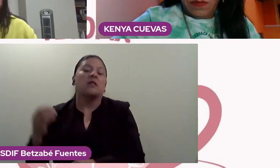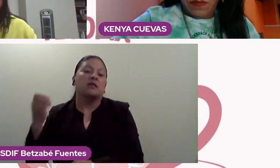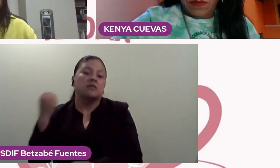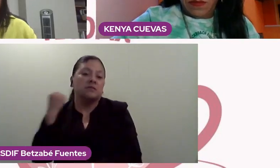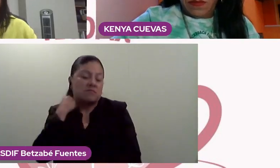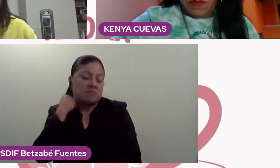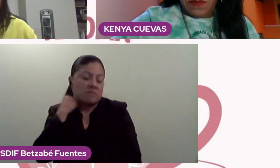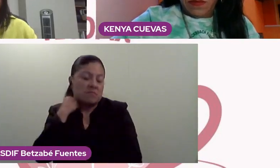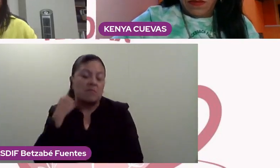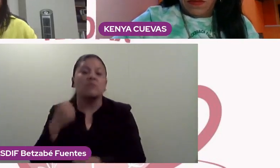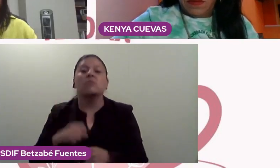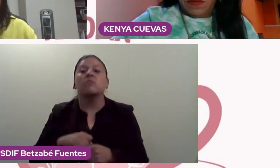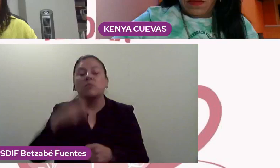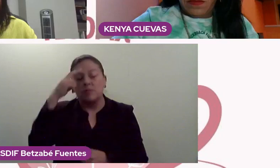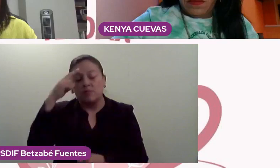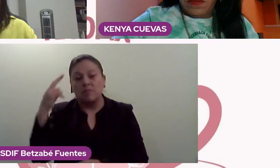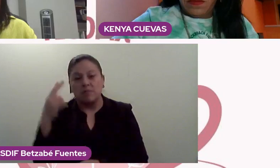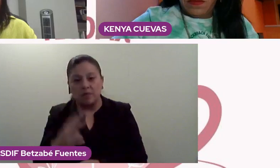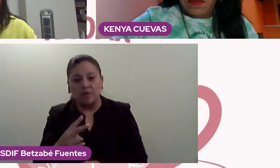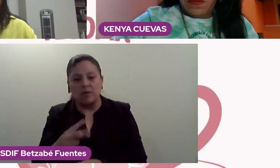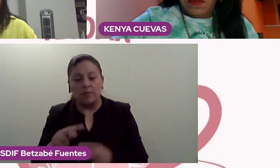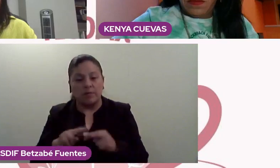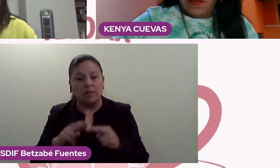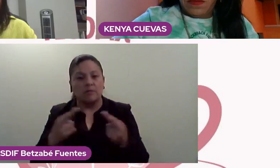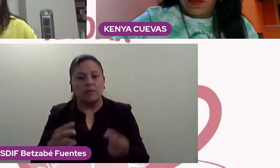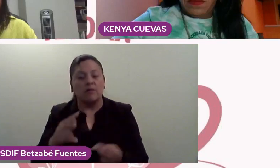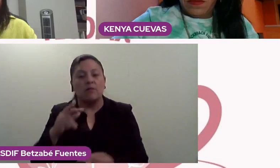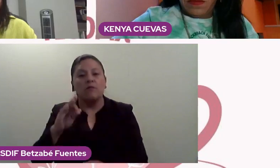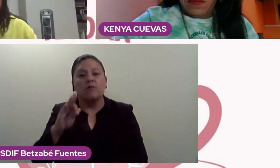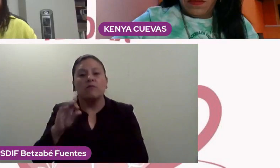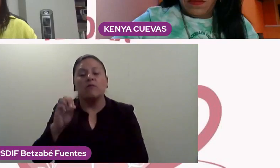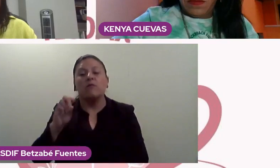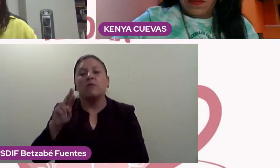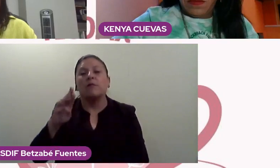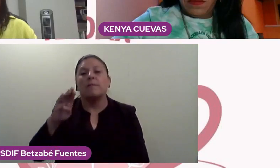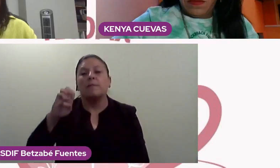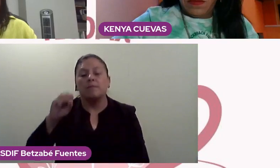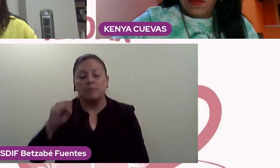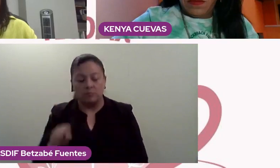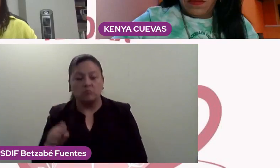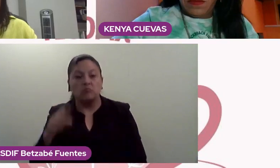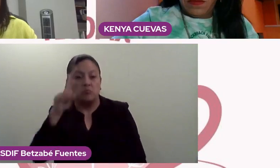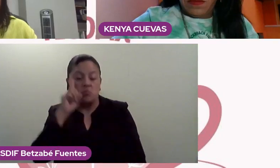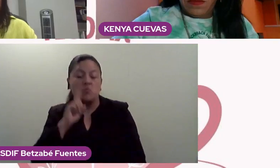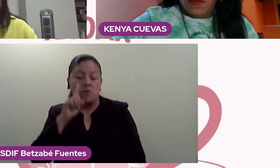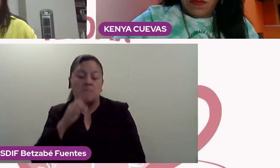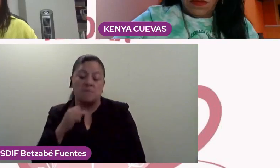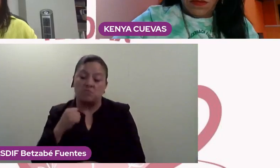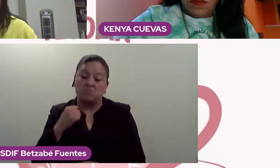En 2021, revista Forbes como una de las 100 mujeres más poderosas de México.